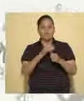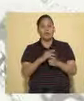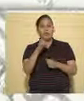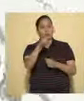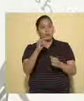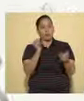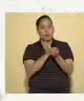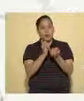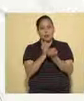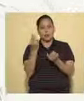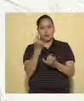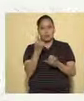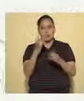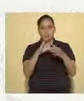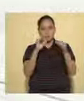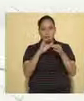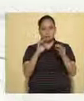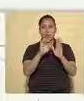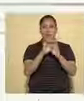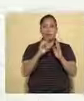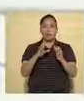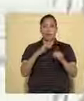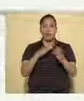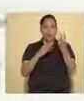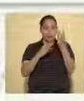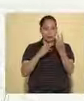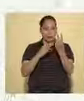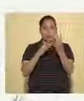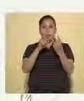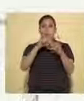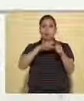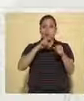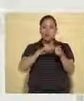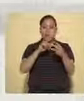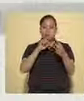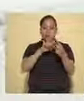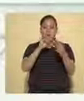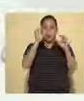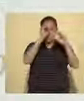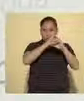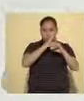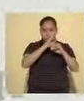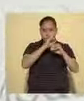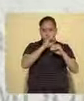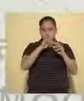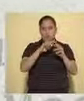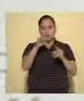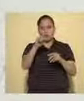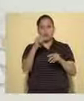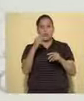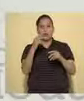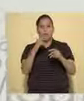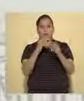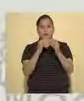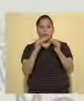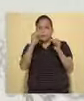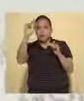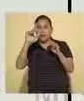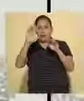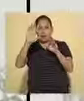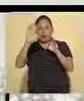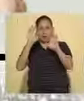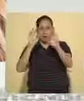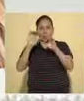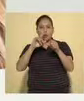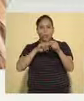tienes que contar si en dos de tres o en los tres los colores son oscuros, entonces sube tu paleta hacia los oscuros. O